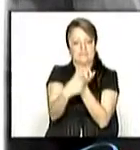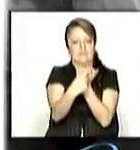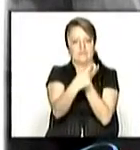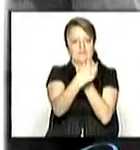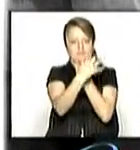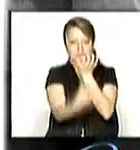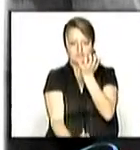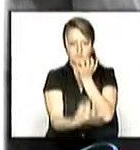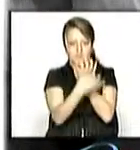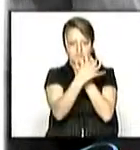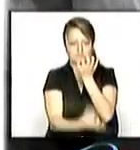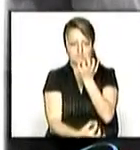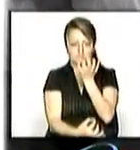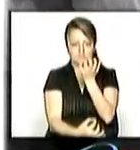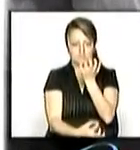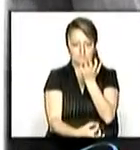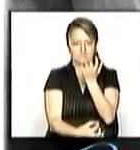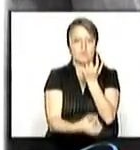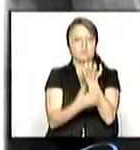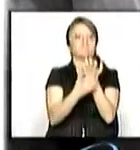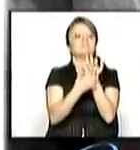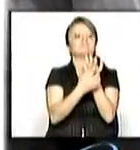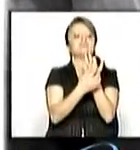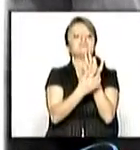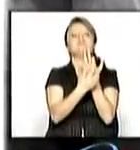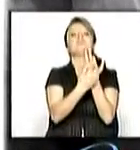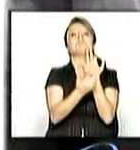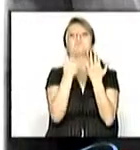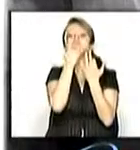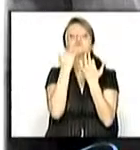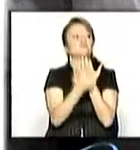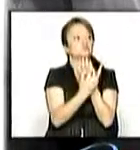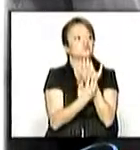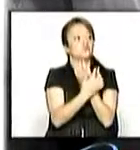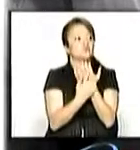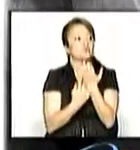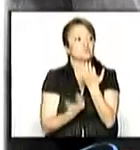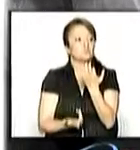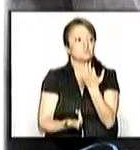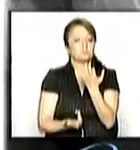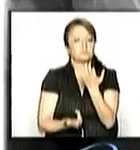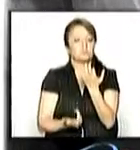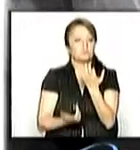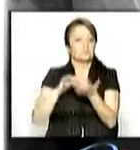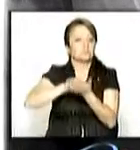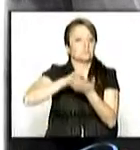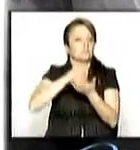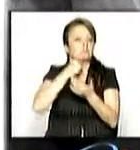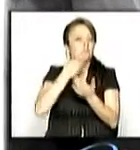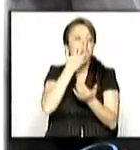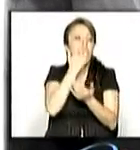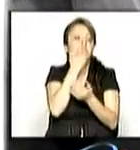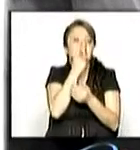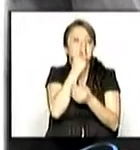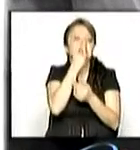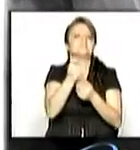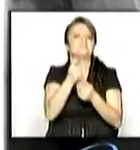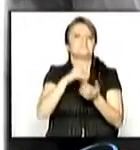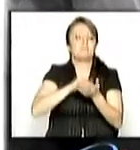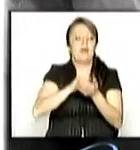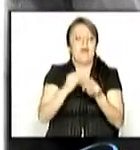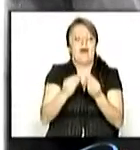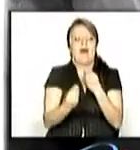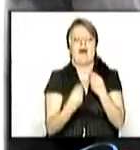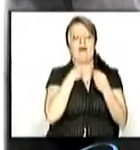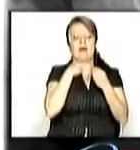se formó un tejido inflamatorio crónico patógeno, y ese tejido inflamatorio patógeno manda una información irritativa